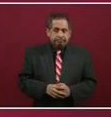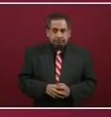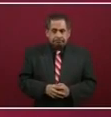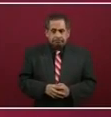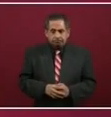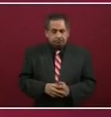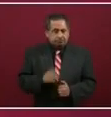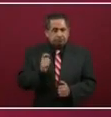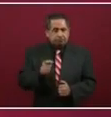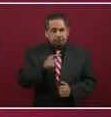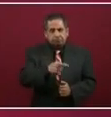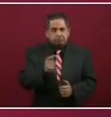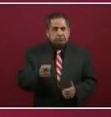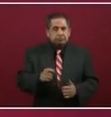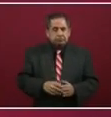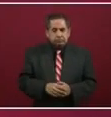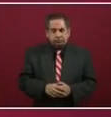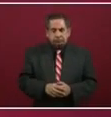de